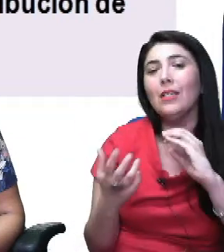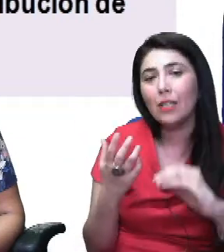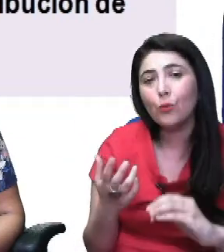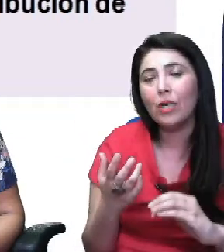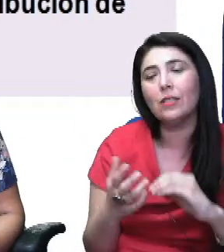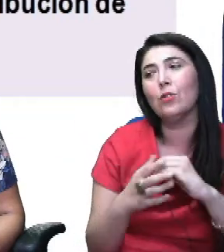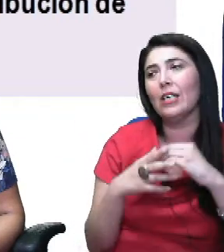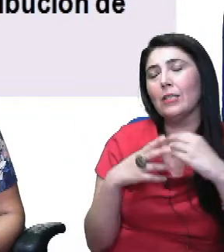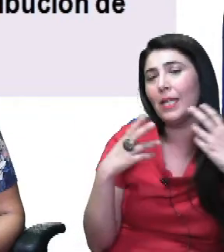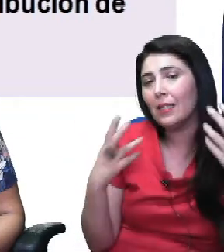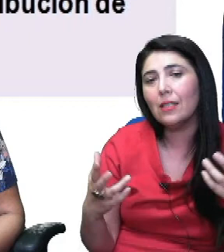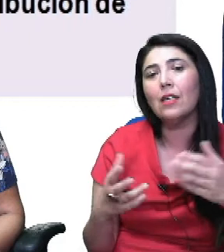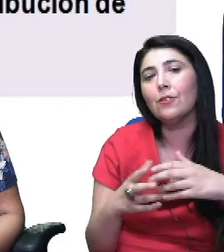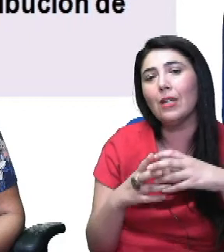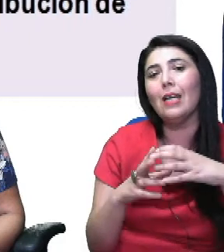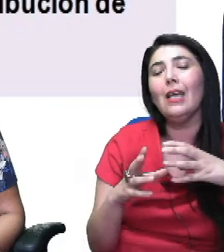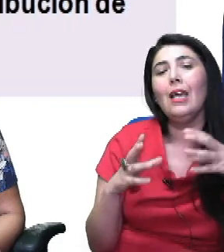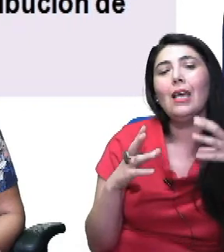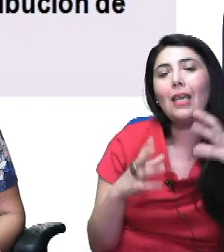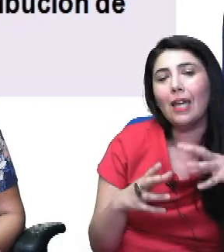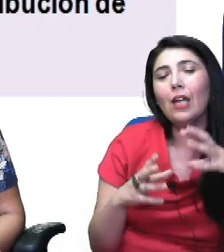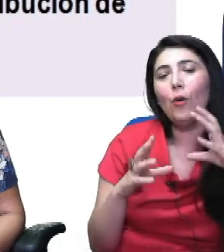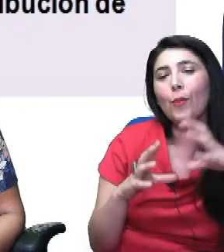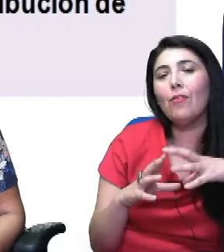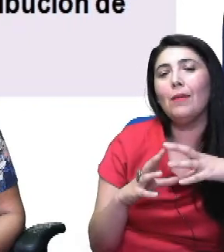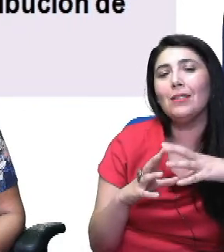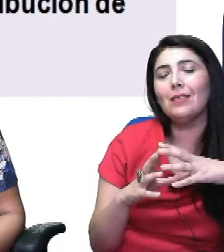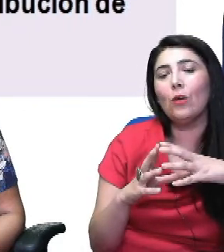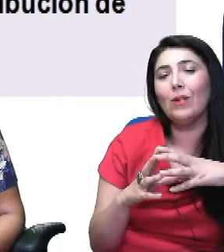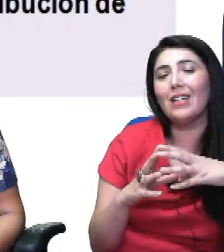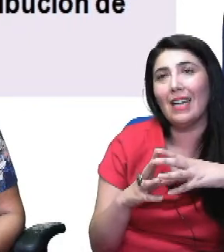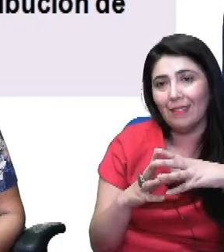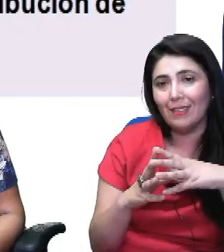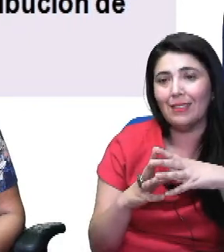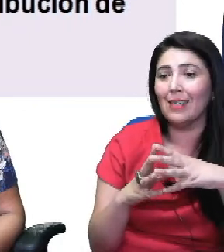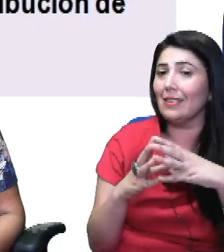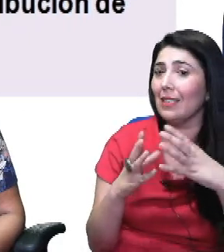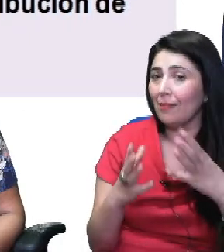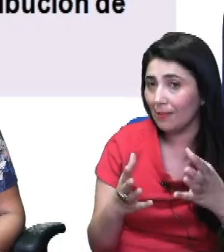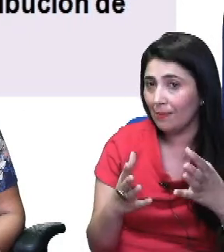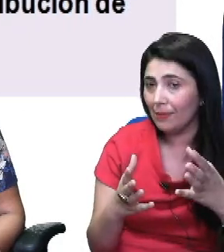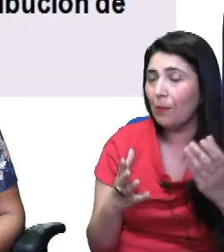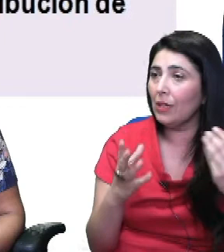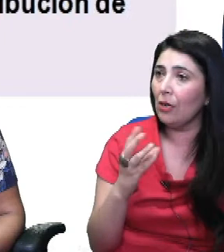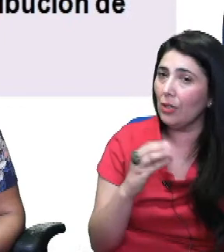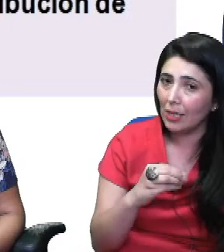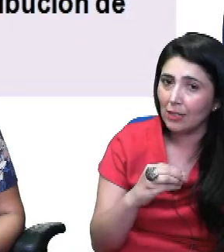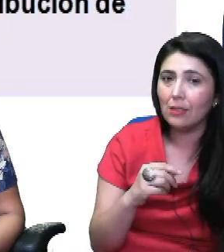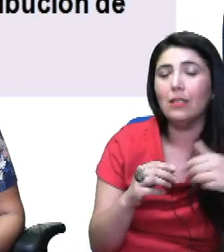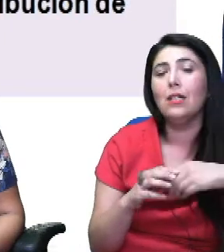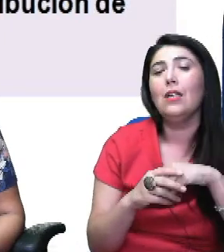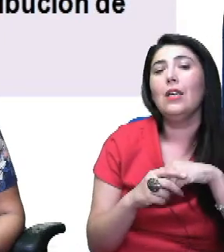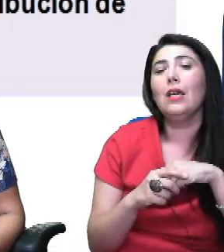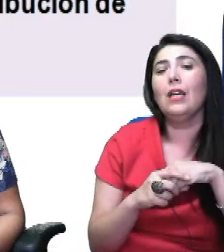por la literatura, ¿cierto?, la experiencia internacional, que los problemas de salud mental graves se exacerban después de los